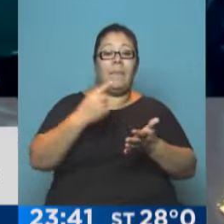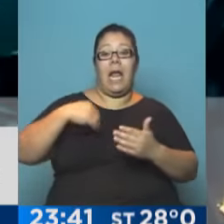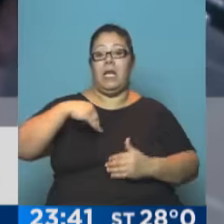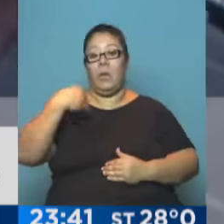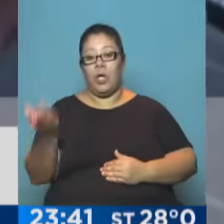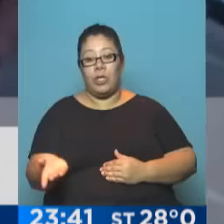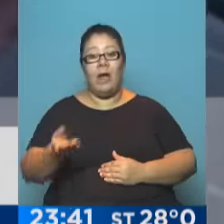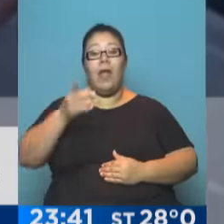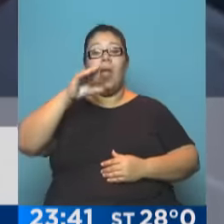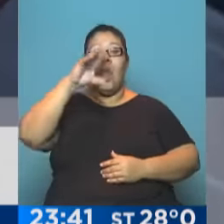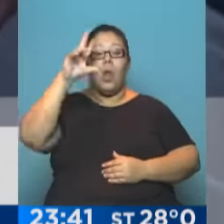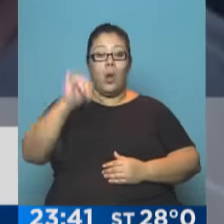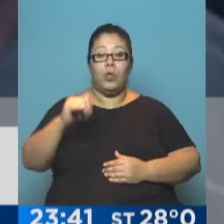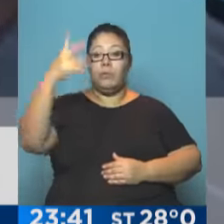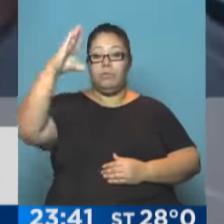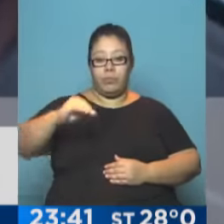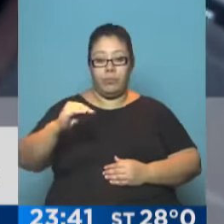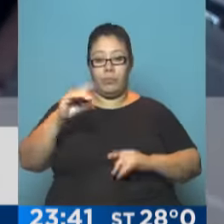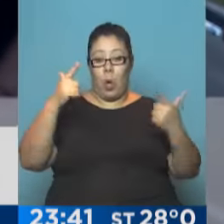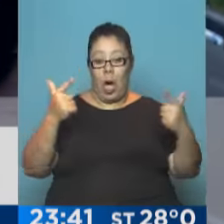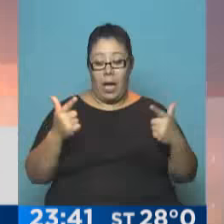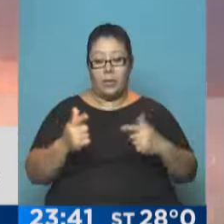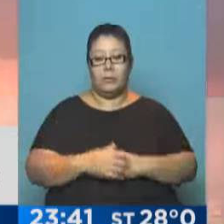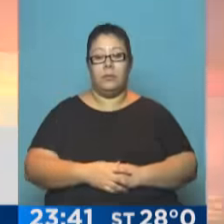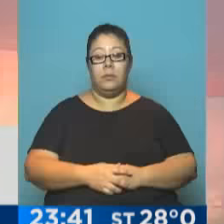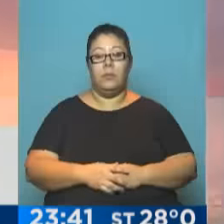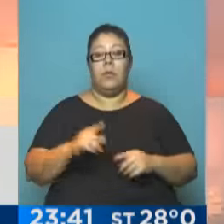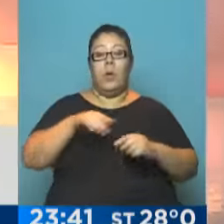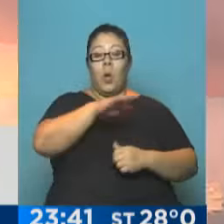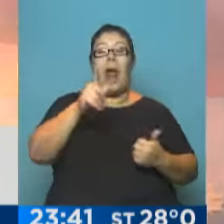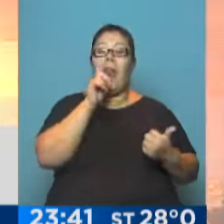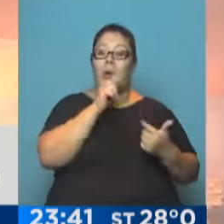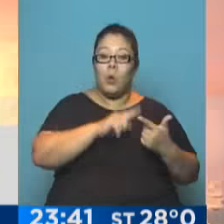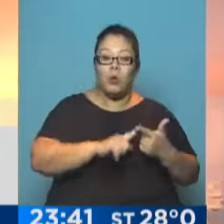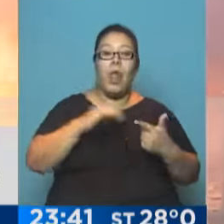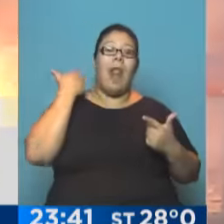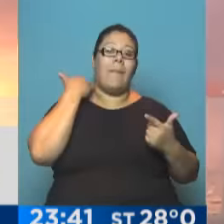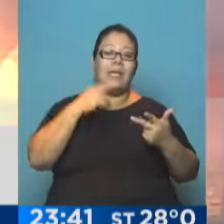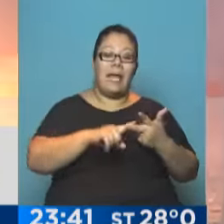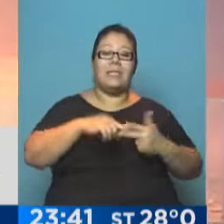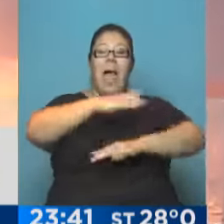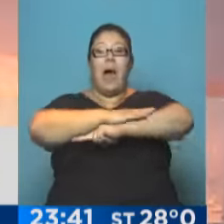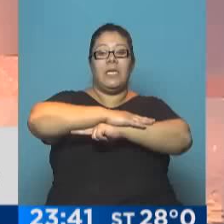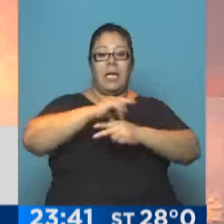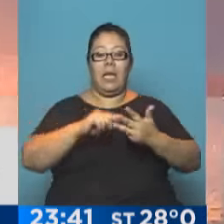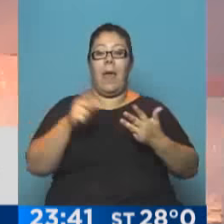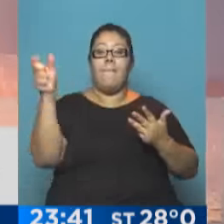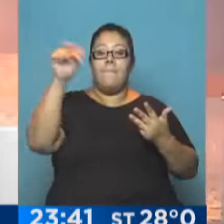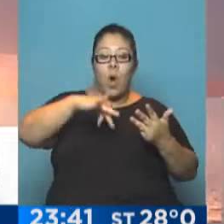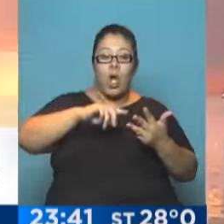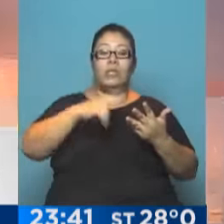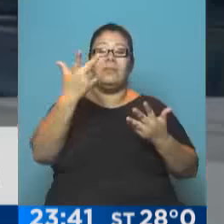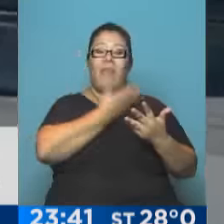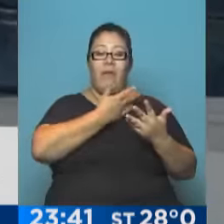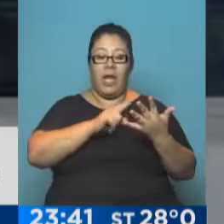luz. Las localidades con mayor nivel de inconvenientes continuaron siendo los partidos de Lanús, La Matanza, Avellaneda, Morón, 3 de Febrero y Vicente